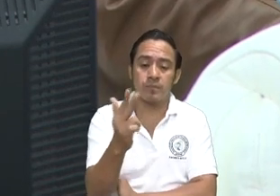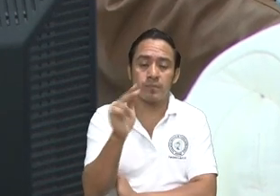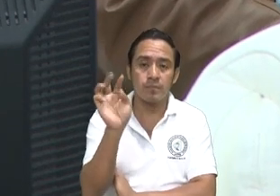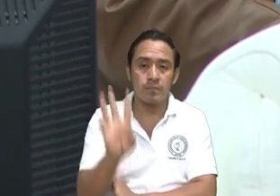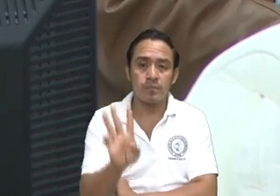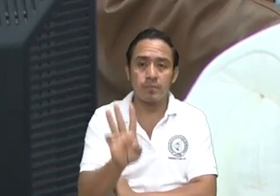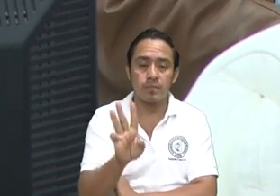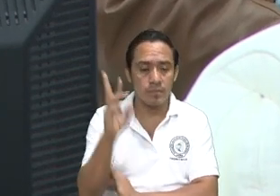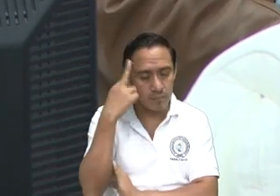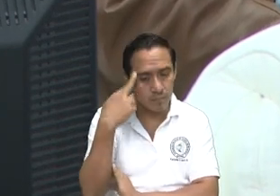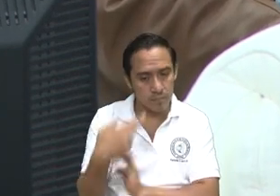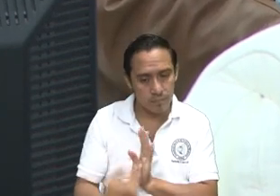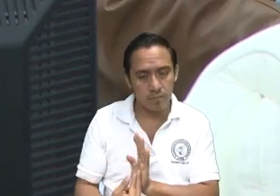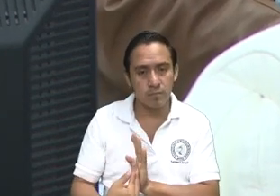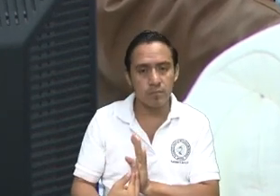1983,